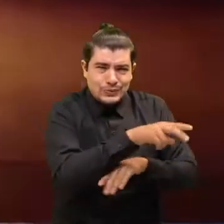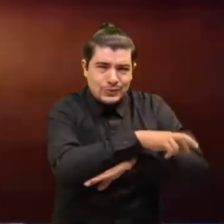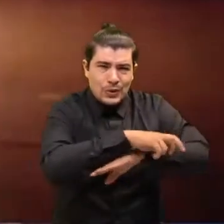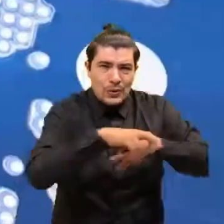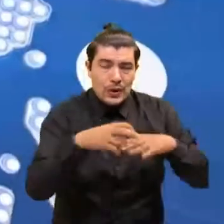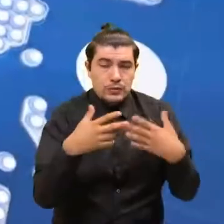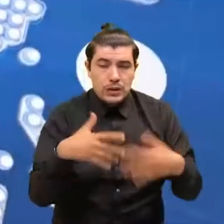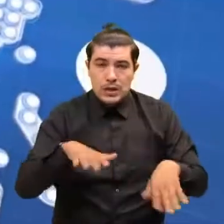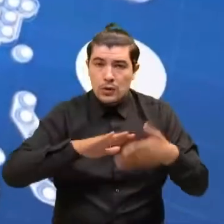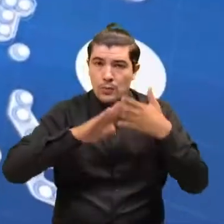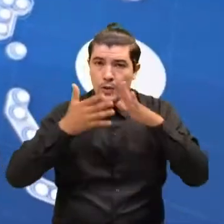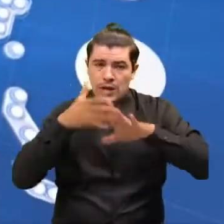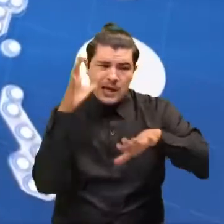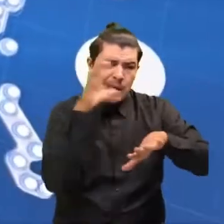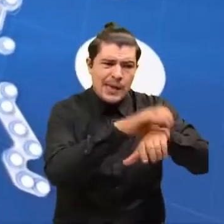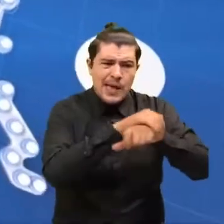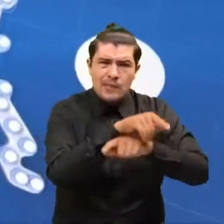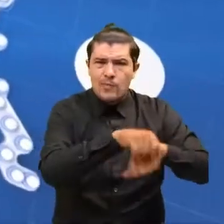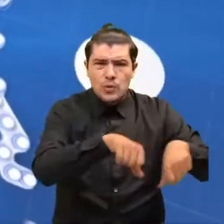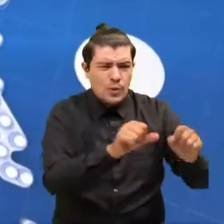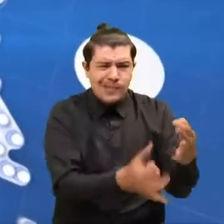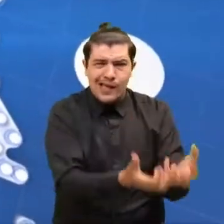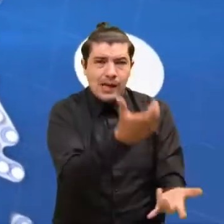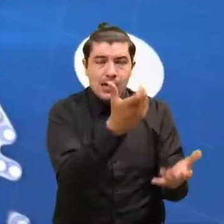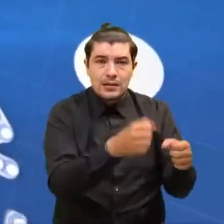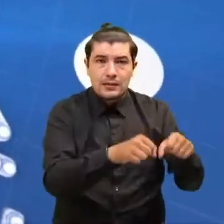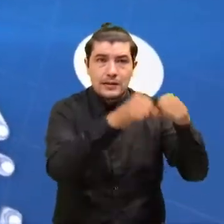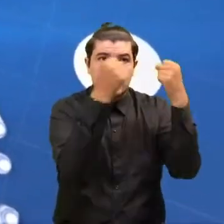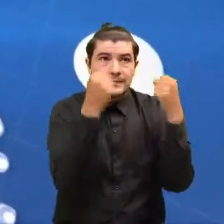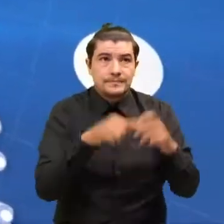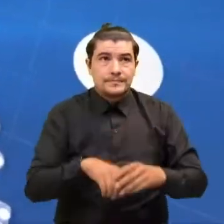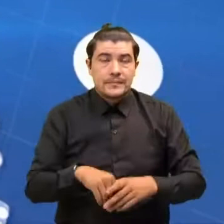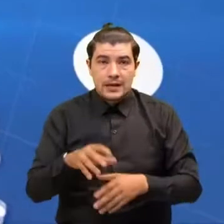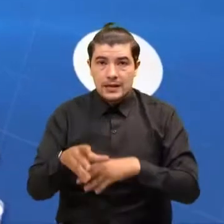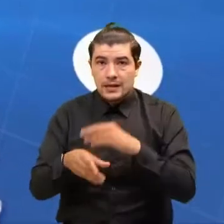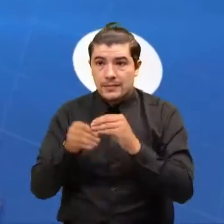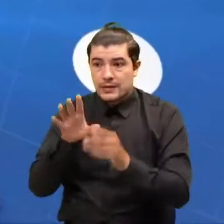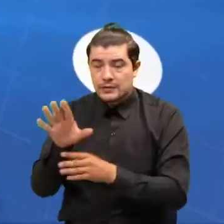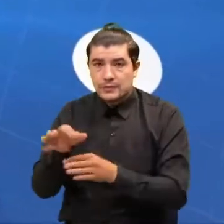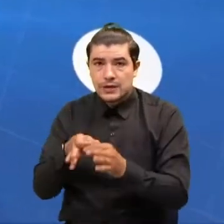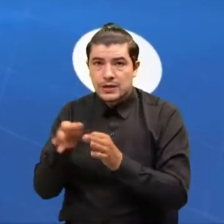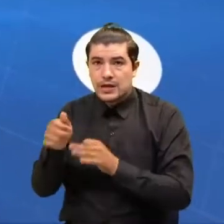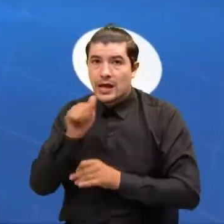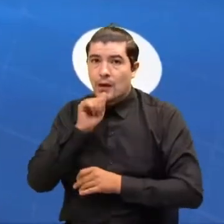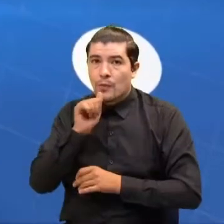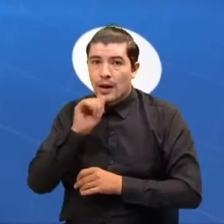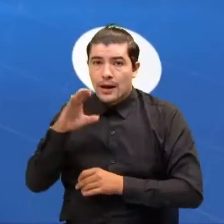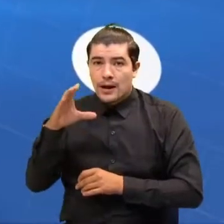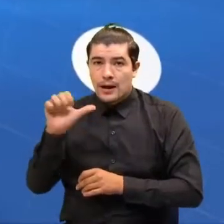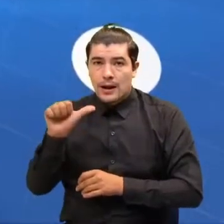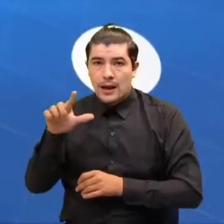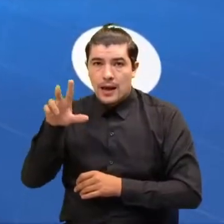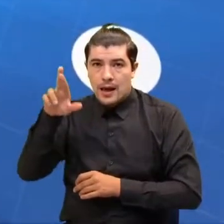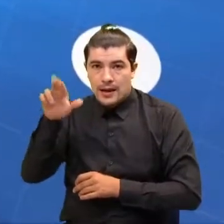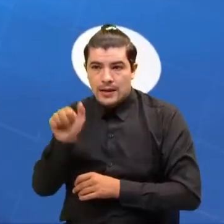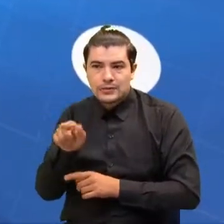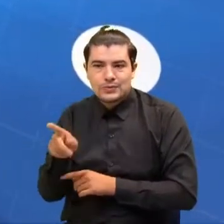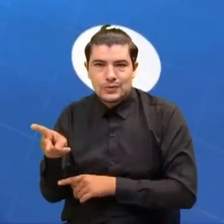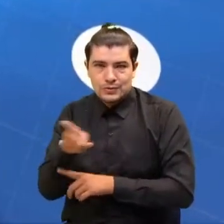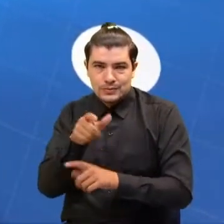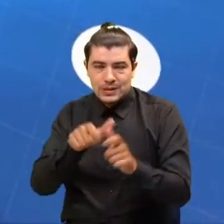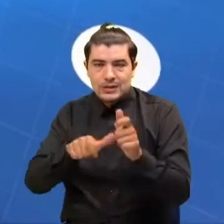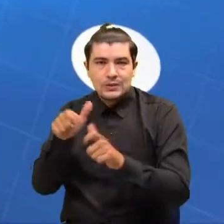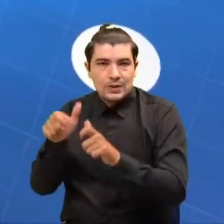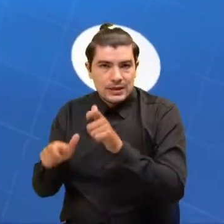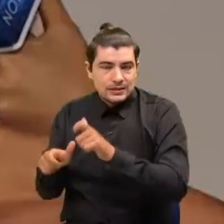de Ocaña. Asimismo, en el corregimiento de Aguas Claras, estos dos presuntos ladrones fueron golpeados por la comunidad luego de que intentaran robar